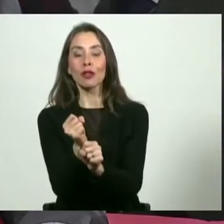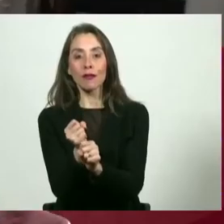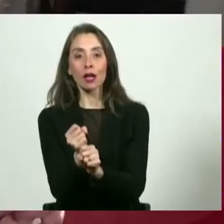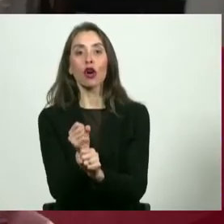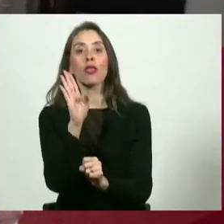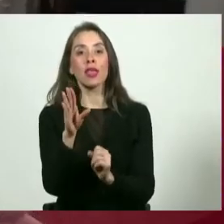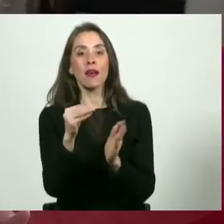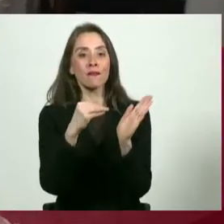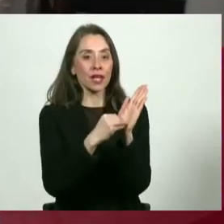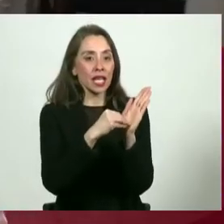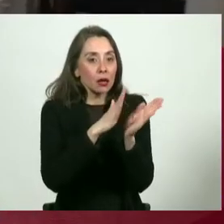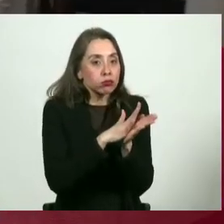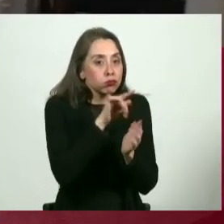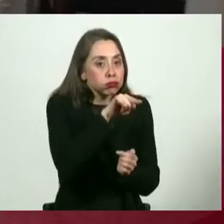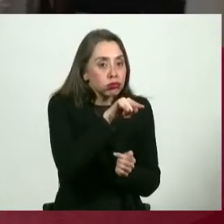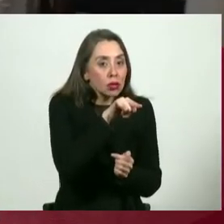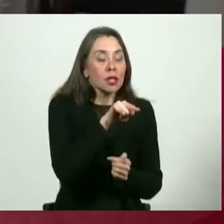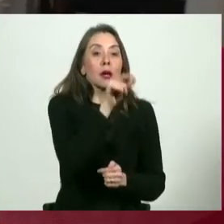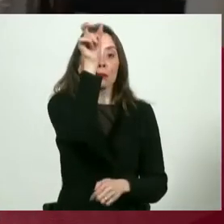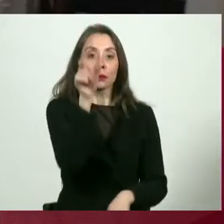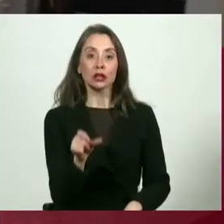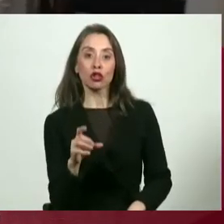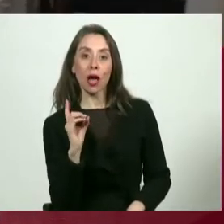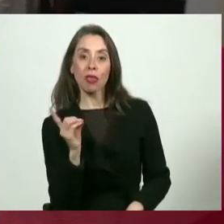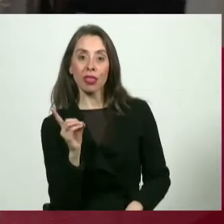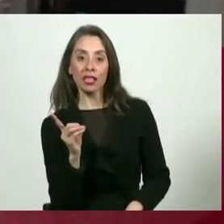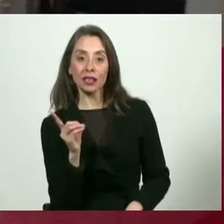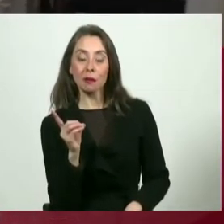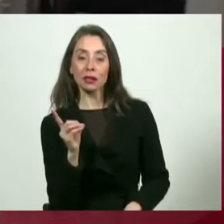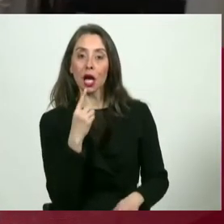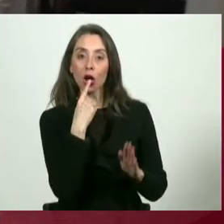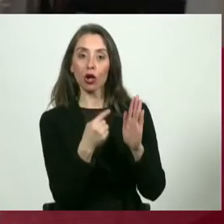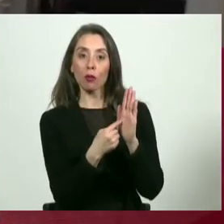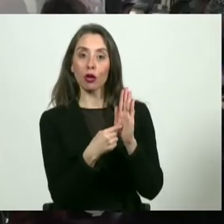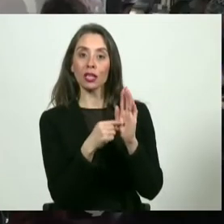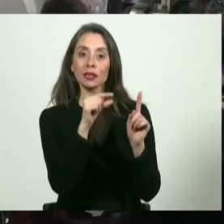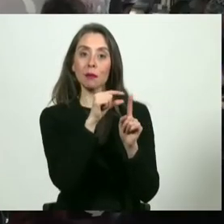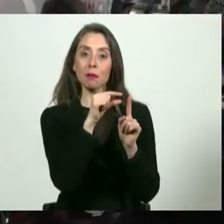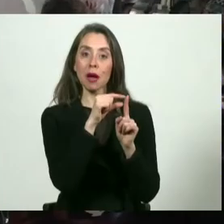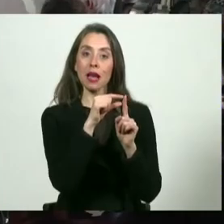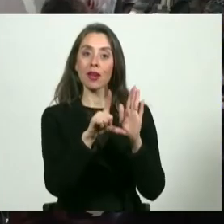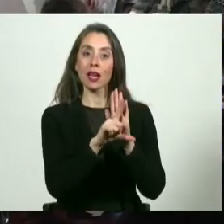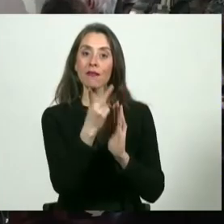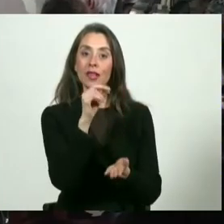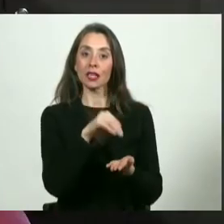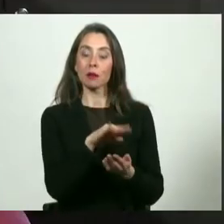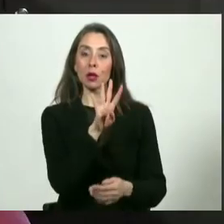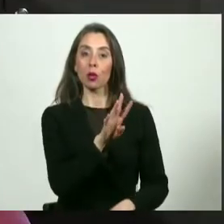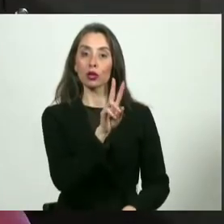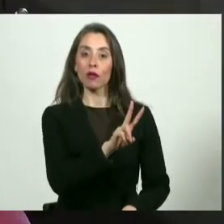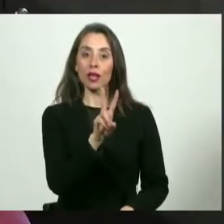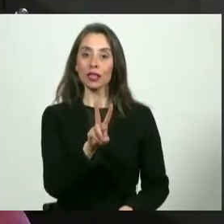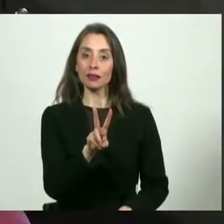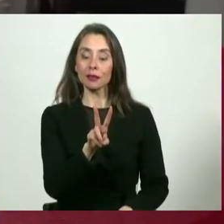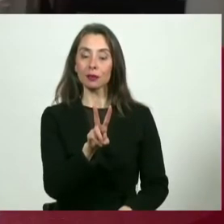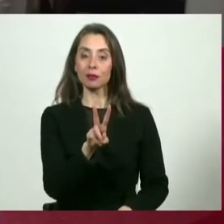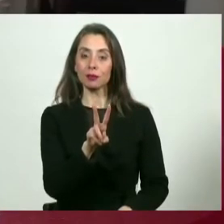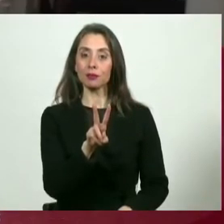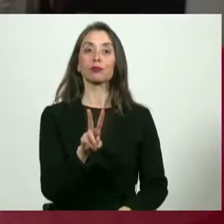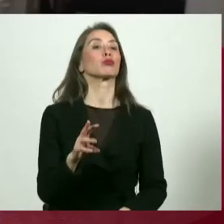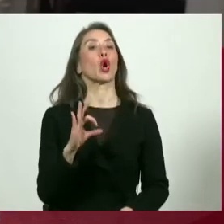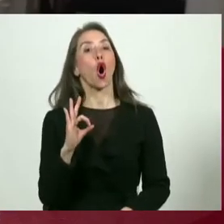importante. Fue una de las esencias, digamos, de esta indicación sustitutiva. Y en términos generales establece una cuota de a lo menos de